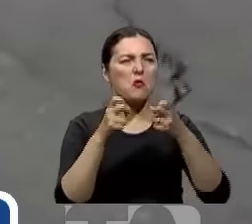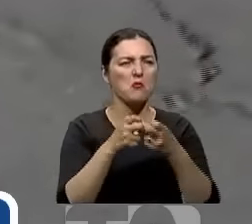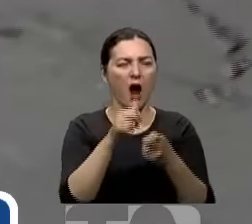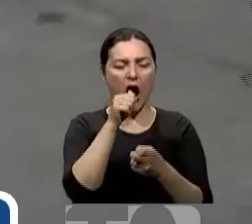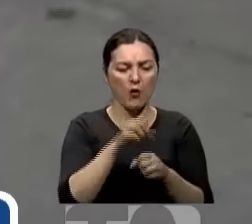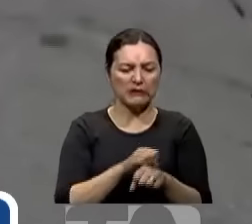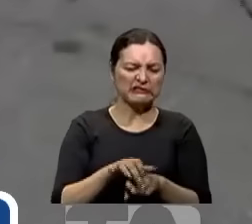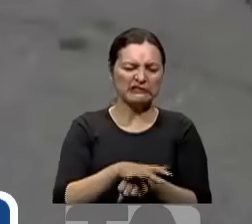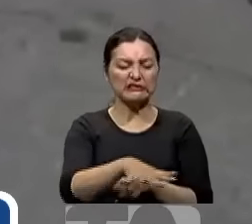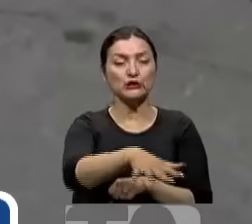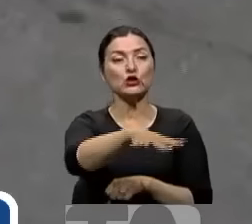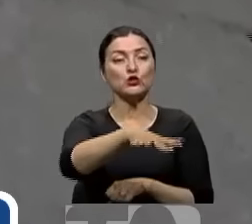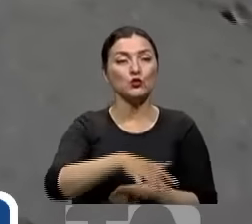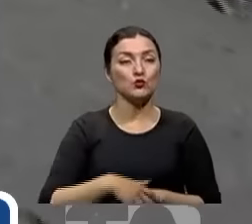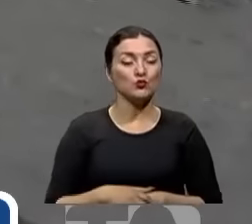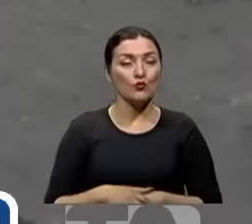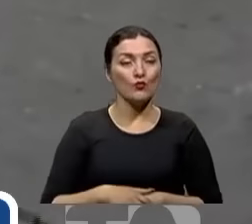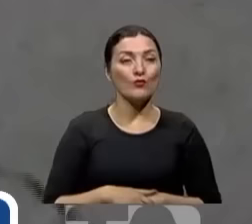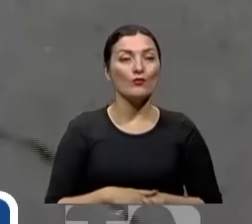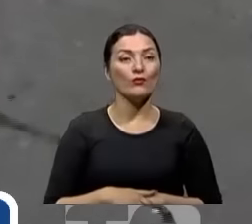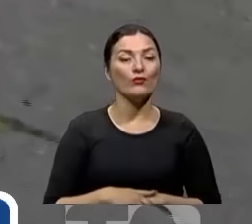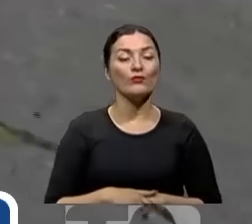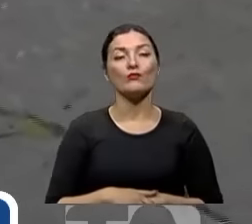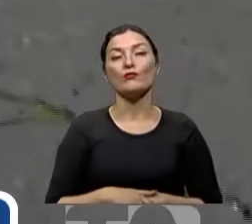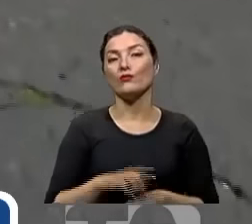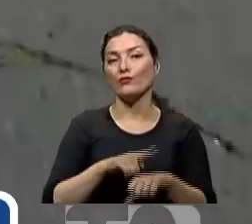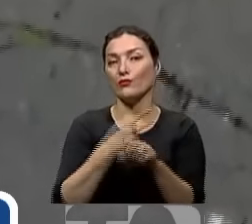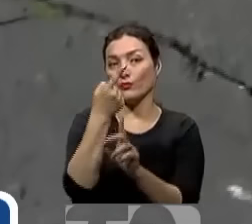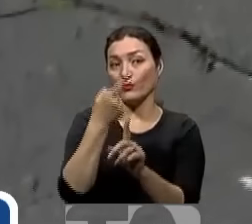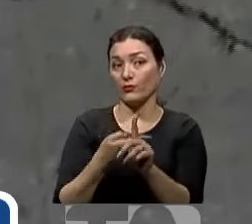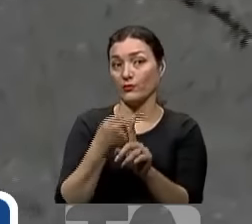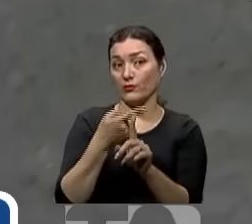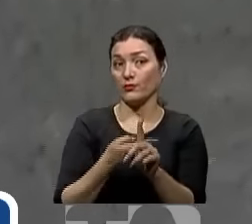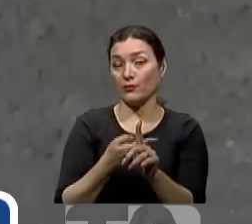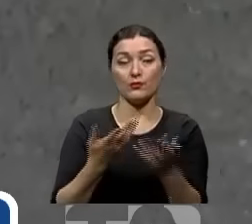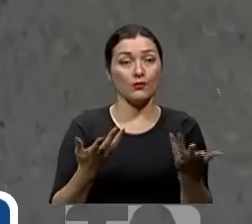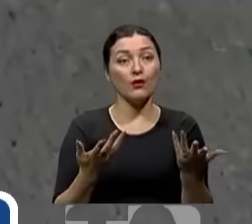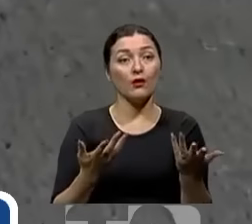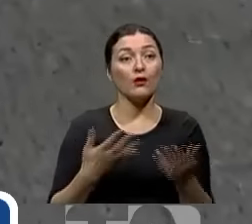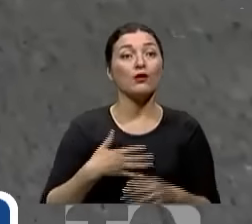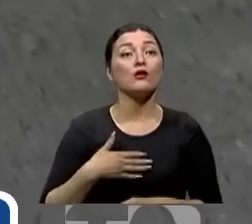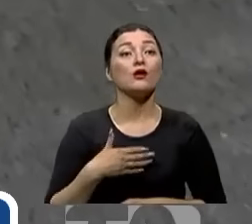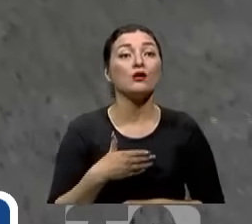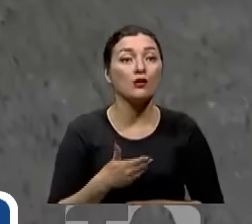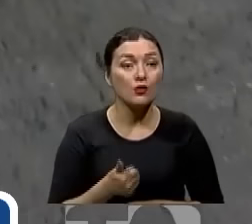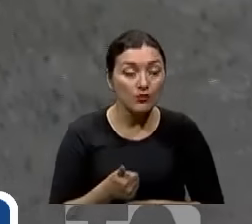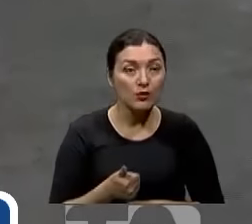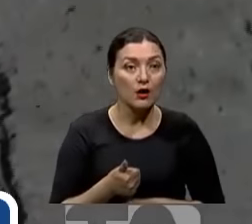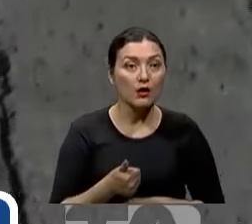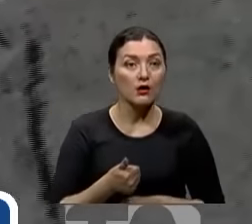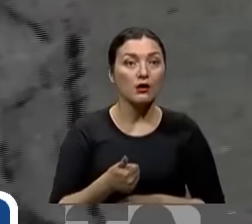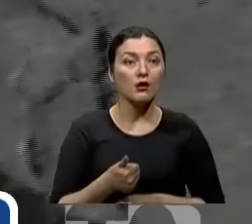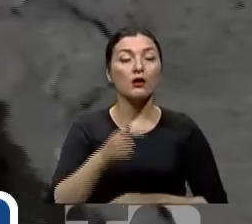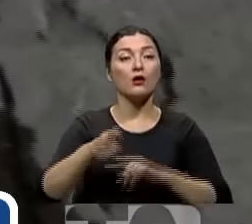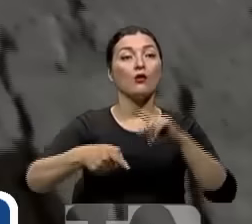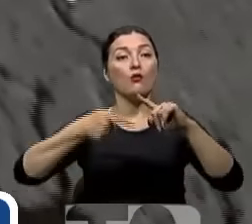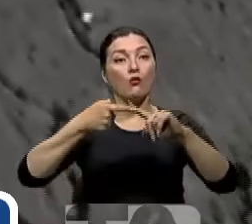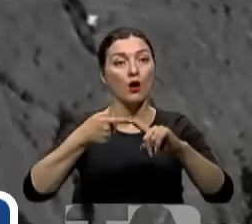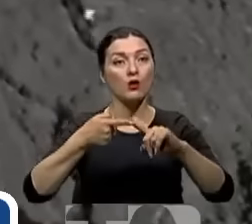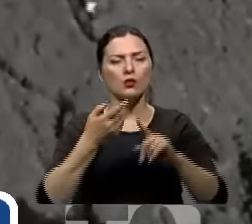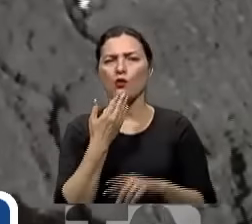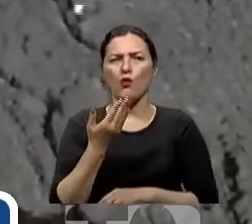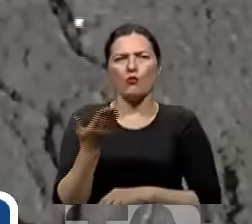fuga de agua y esta estaría ya aproximadamente un mes. Vecina, ¿cómo está? Buenos días, Inés. Cuénteme, ¿desde cuándo, cómo aparece